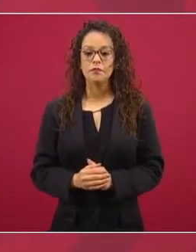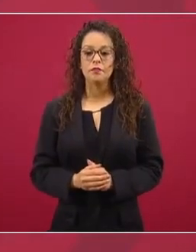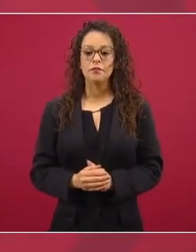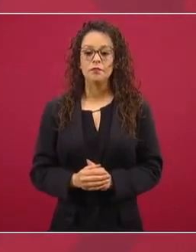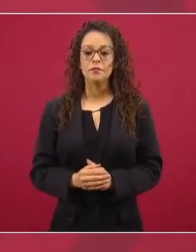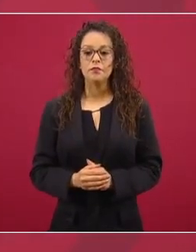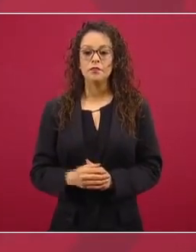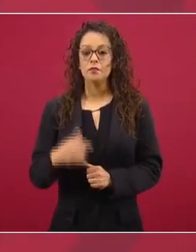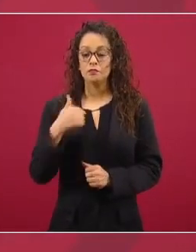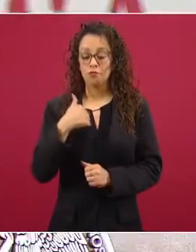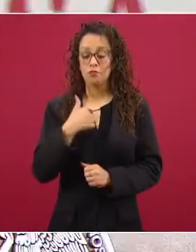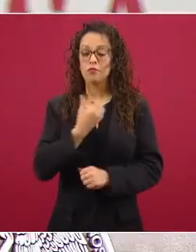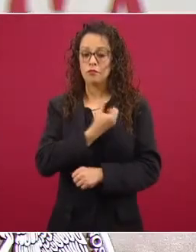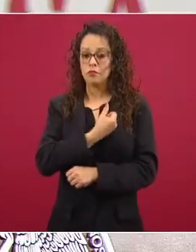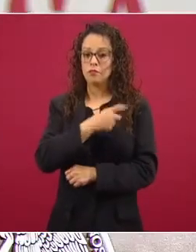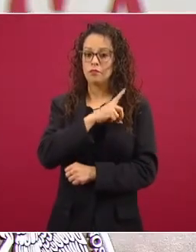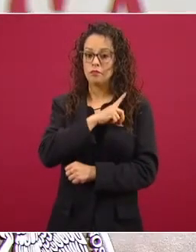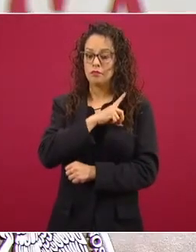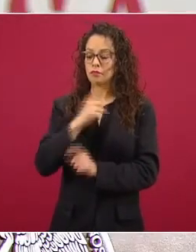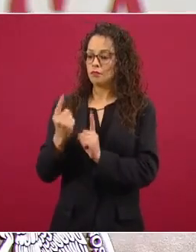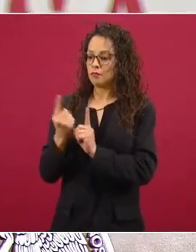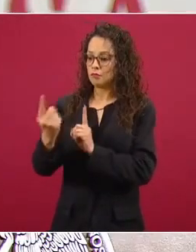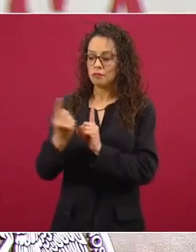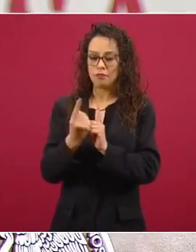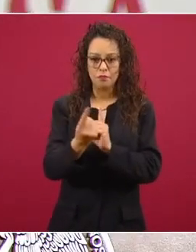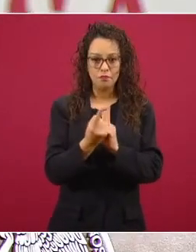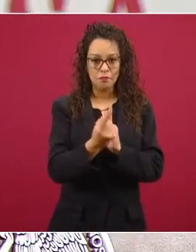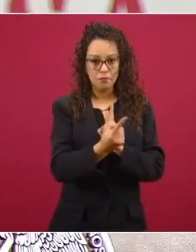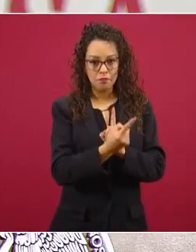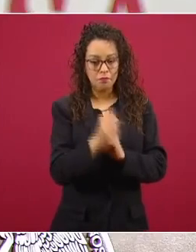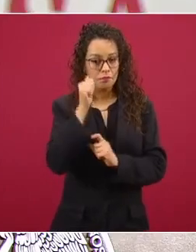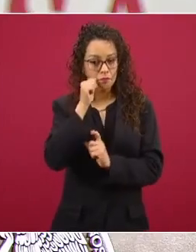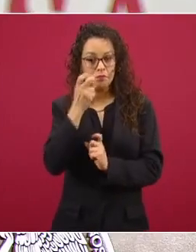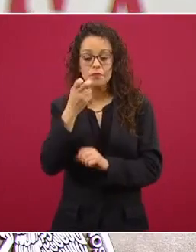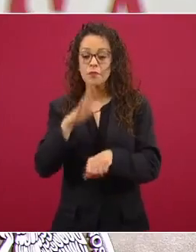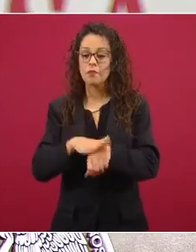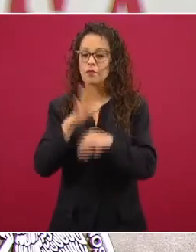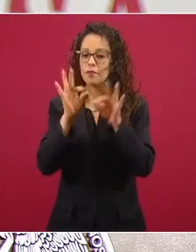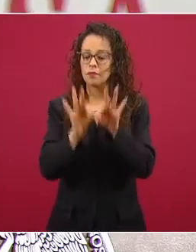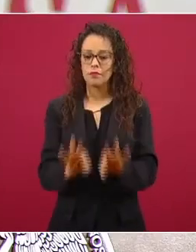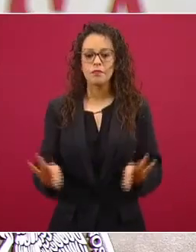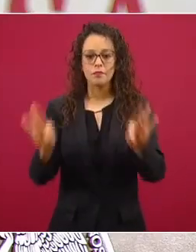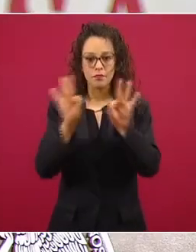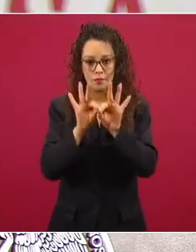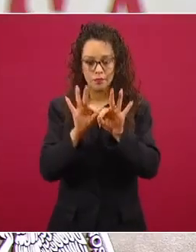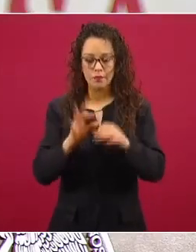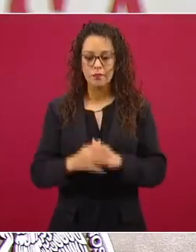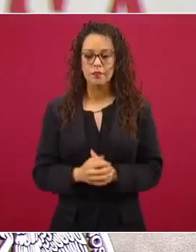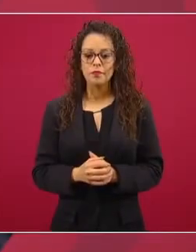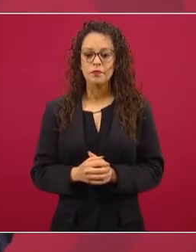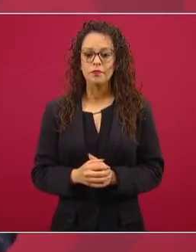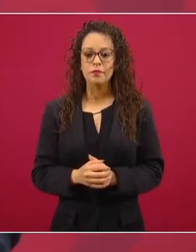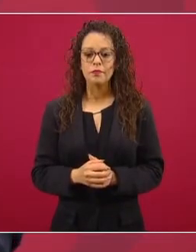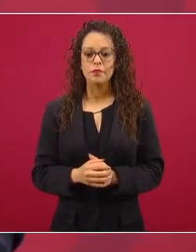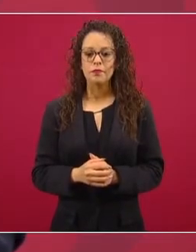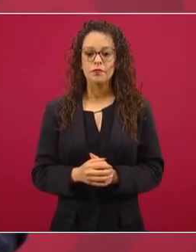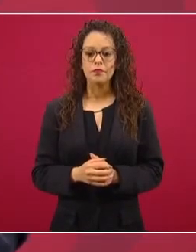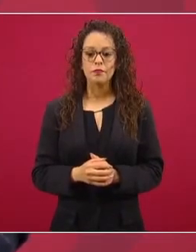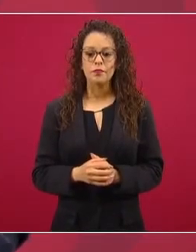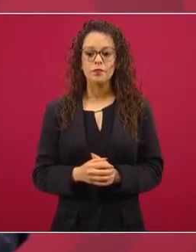Guardo la sana distancia, eso es lo principal. Afortunadamente no he